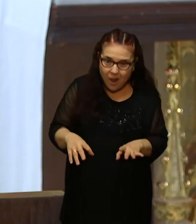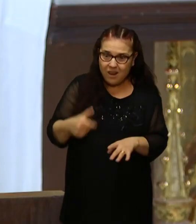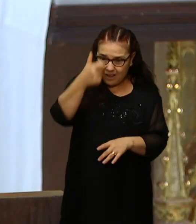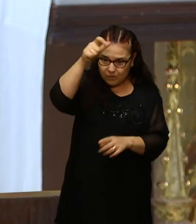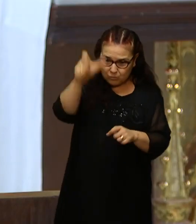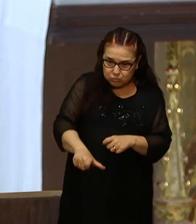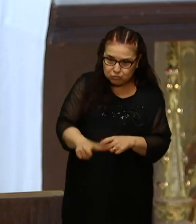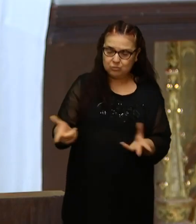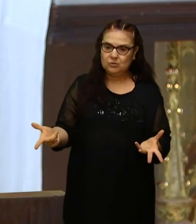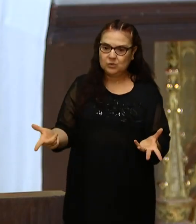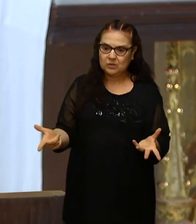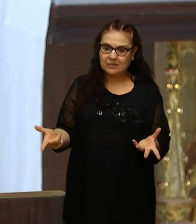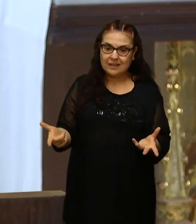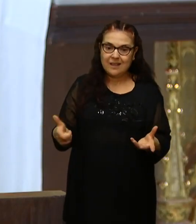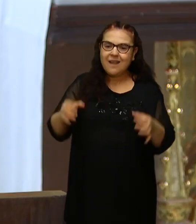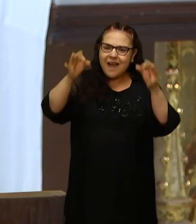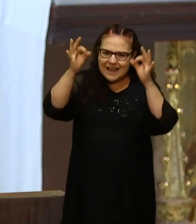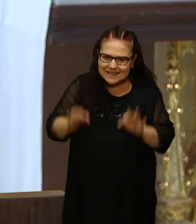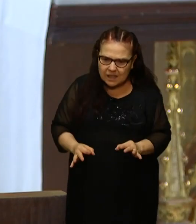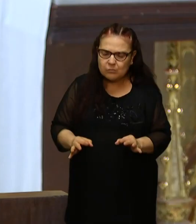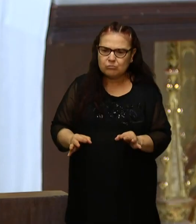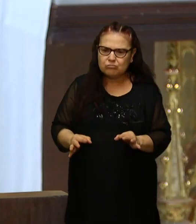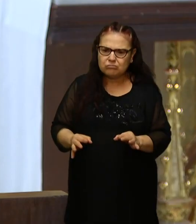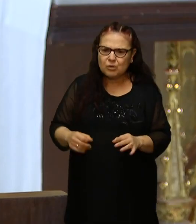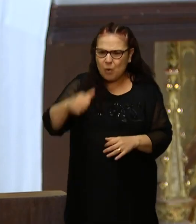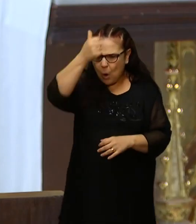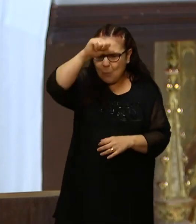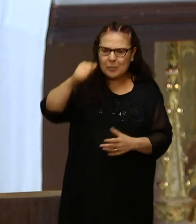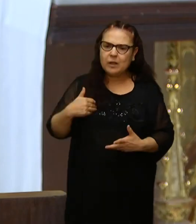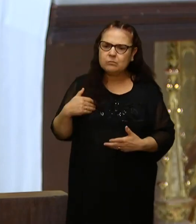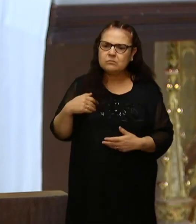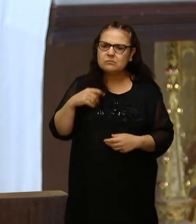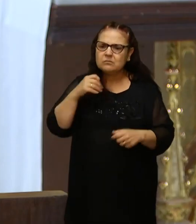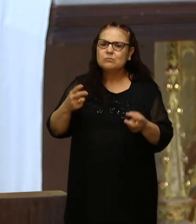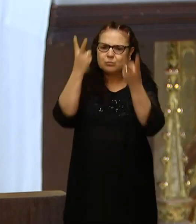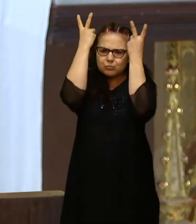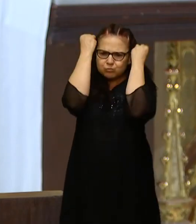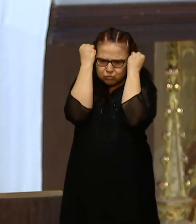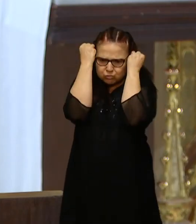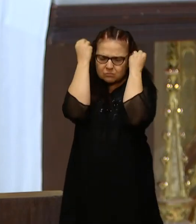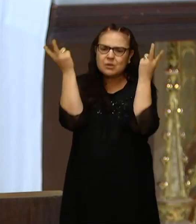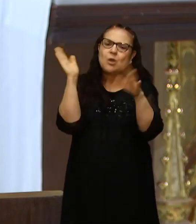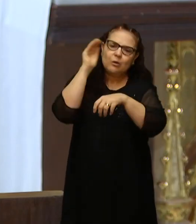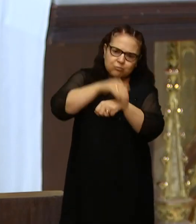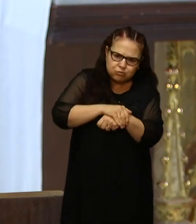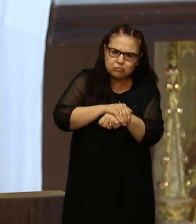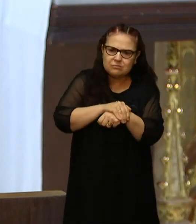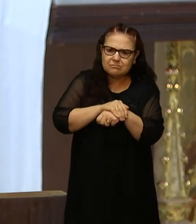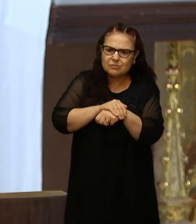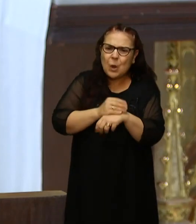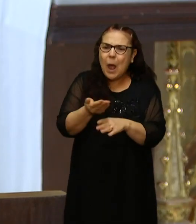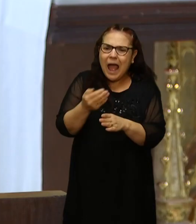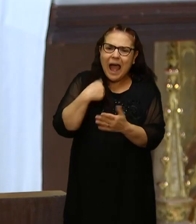así, reconocido como hombre, se humilló a sí mismo, hecho obediente hasta la muerte y una muerte de cruz.